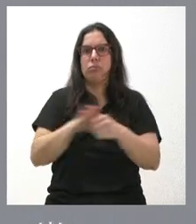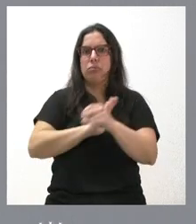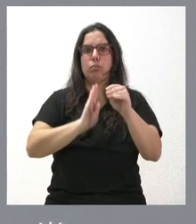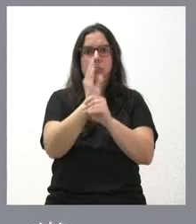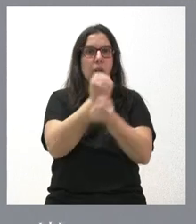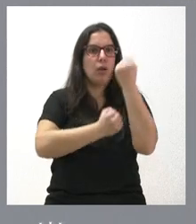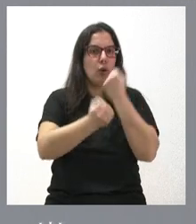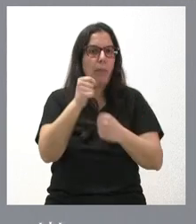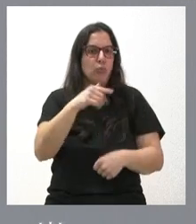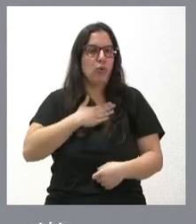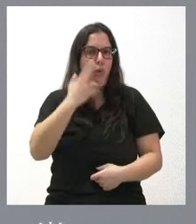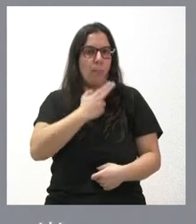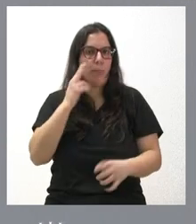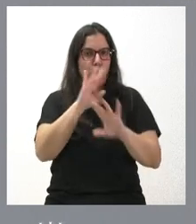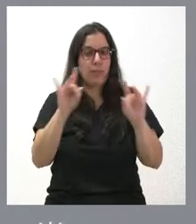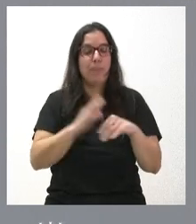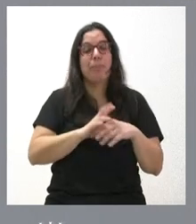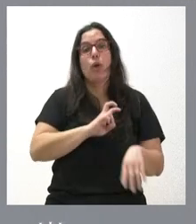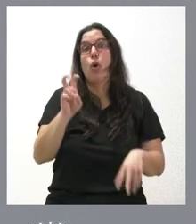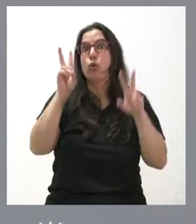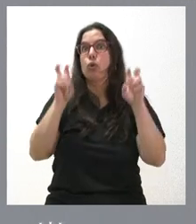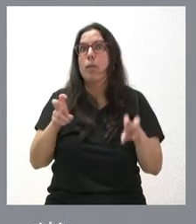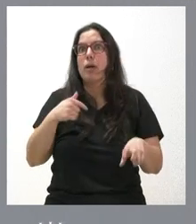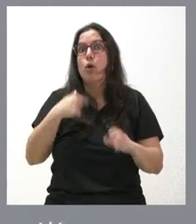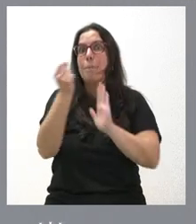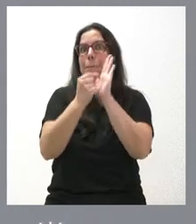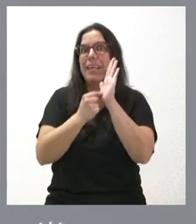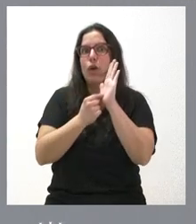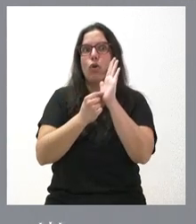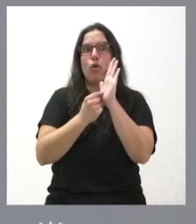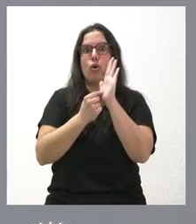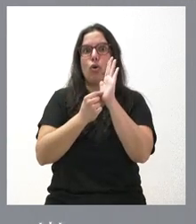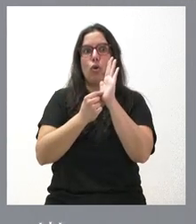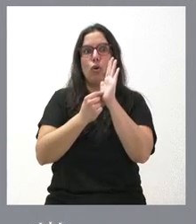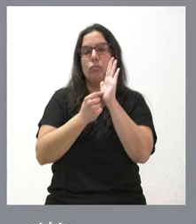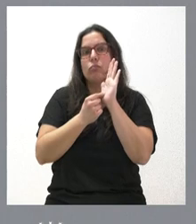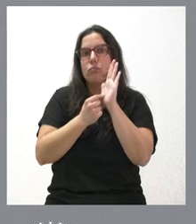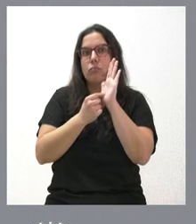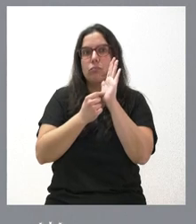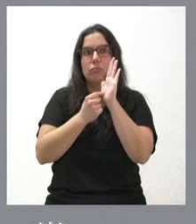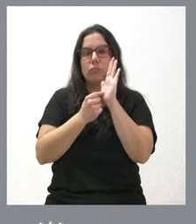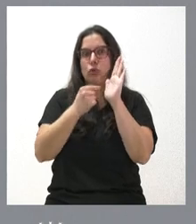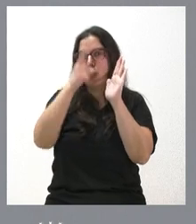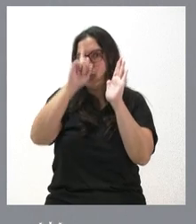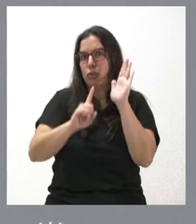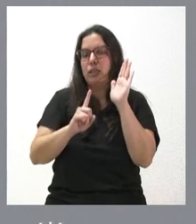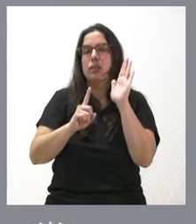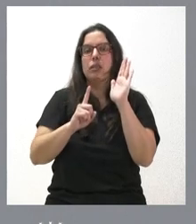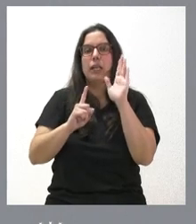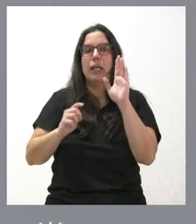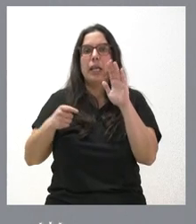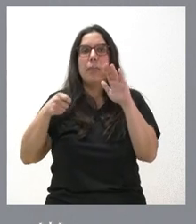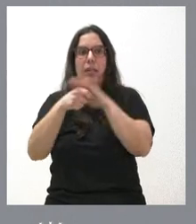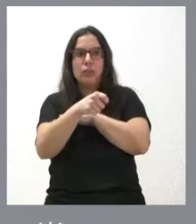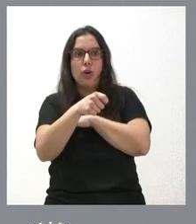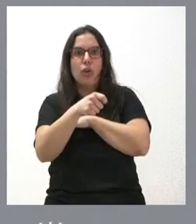que era nuestro compromiso en el otro ámbito pues no me conozco el pliego exactamente de las condiciones Si las inversiones pod reducir